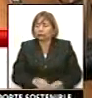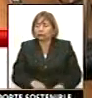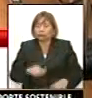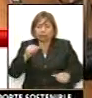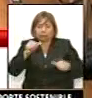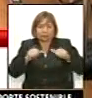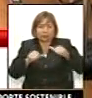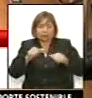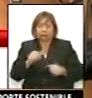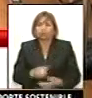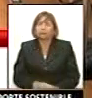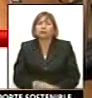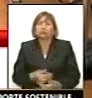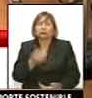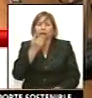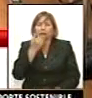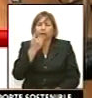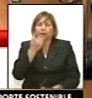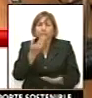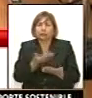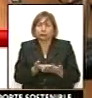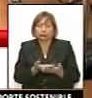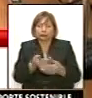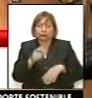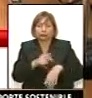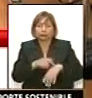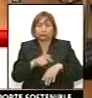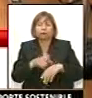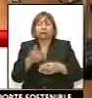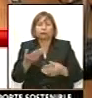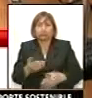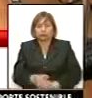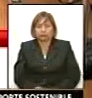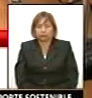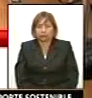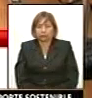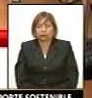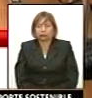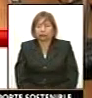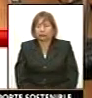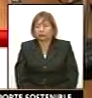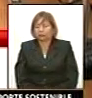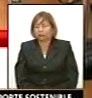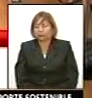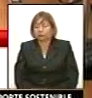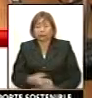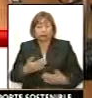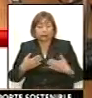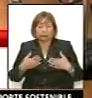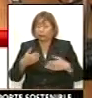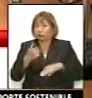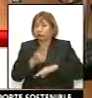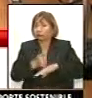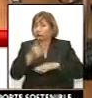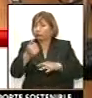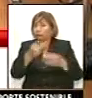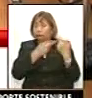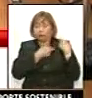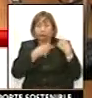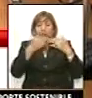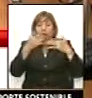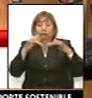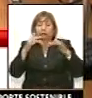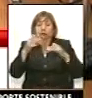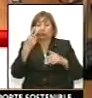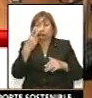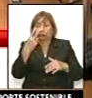presidenta. ¿Quién es el policía que estuvo de turno en ese momento? Porque yo no puedo echar la responsabilidad o dejar en el aire que